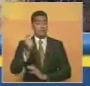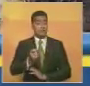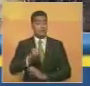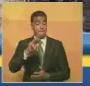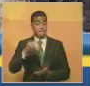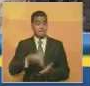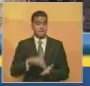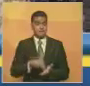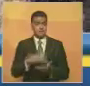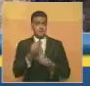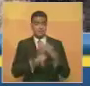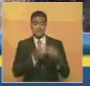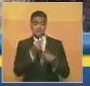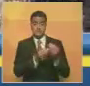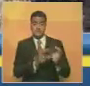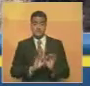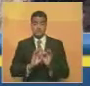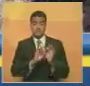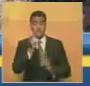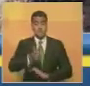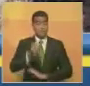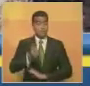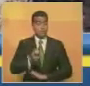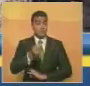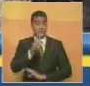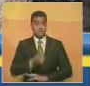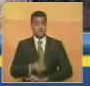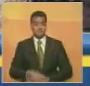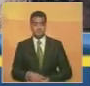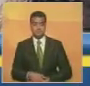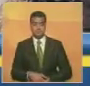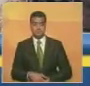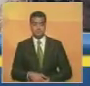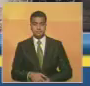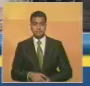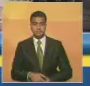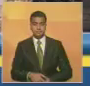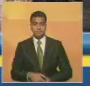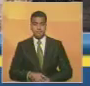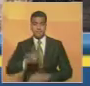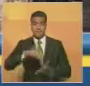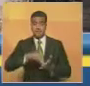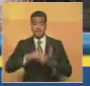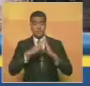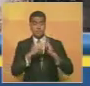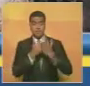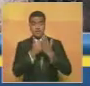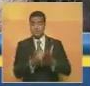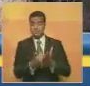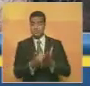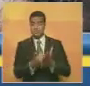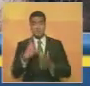de Miami-Dade que le realizará la Asociación de Abogados de Venezuela, específicamente del Estado Miranda, por toda la ayuda y colaboración